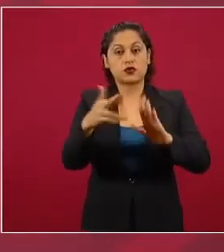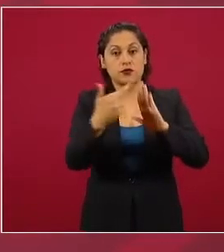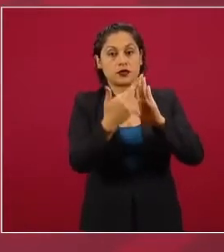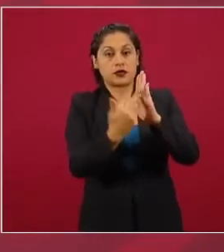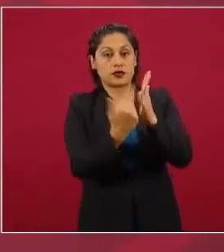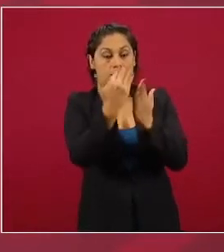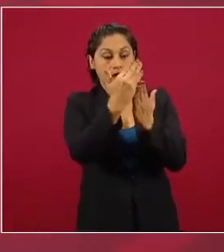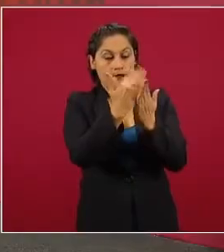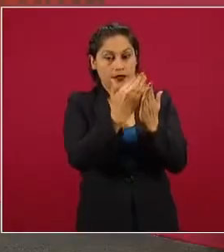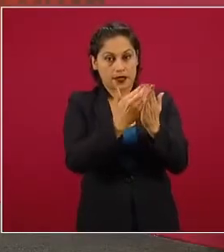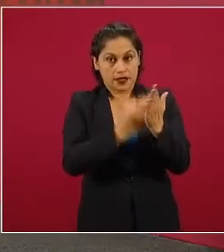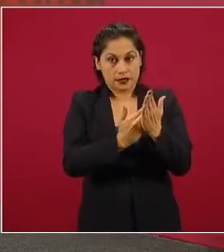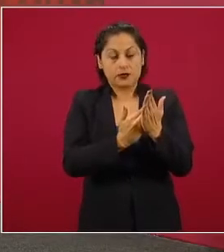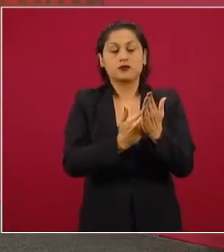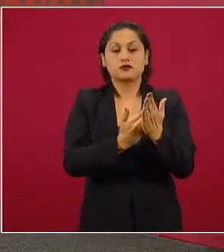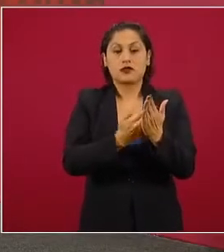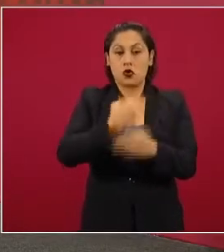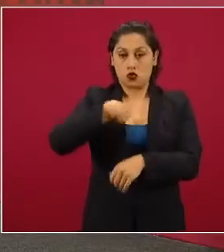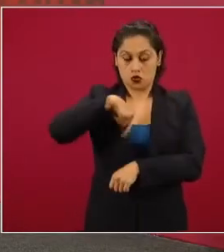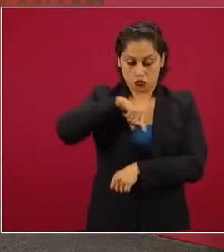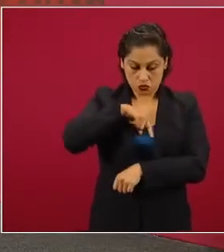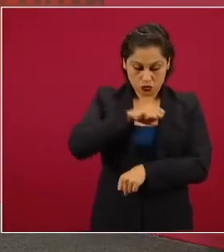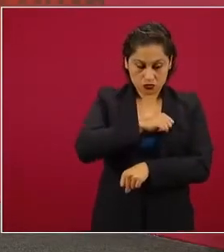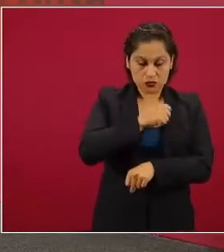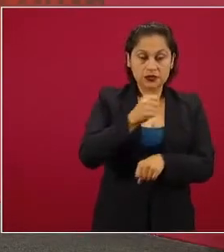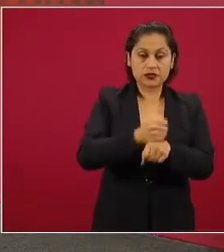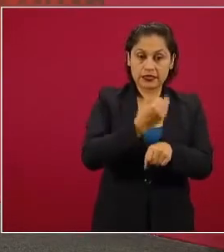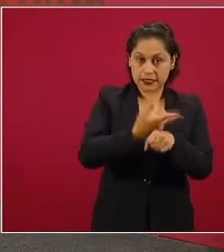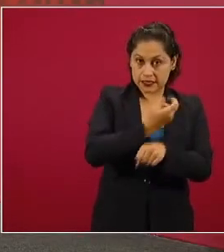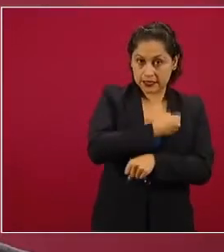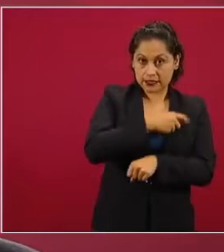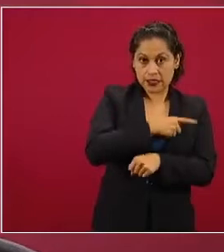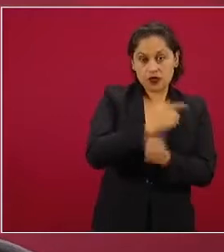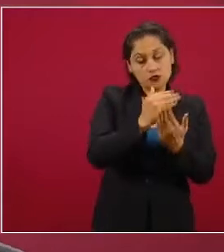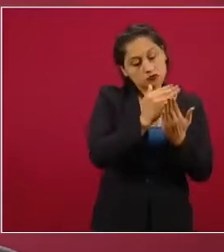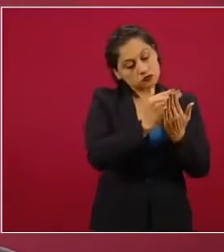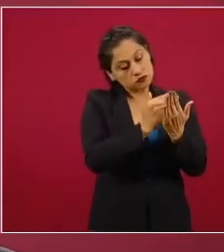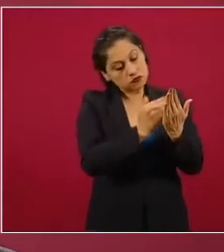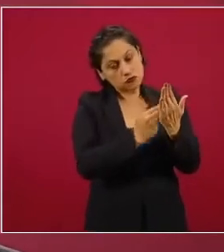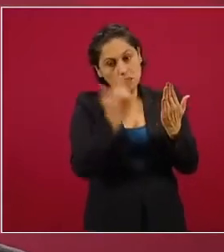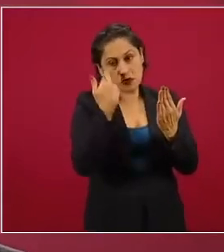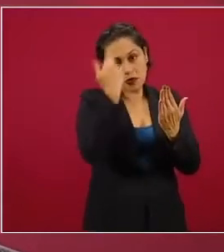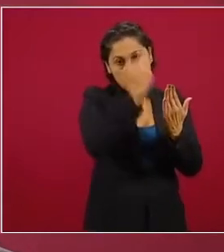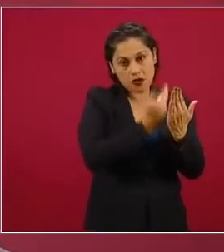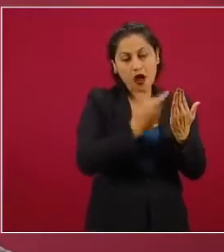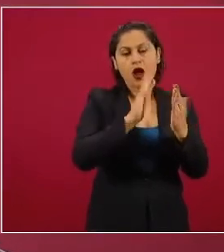La Secretaría de Salud analizó con detalle sus protocolos, ya los conocíamos en la